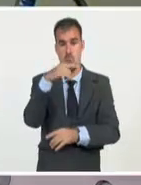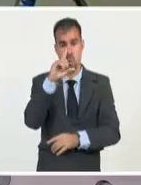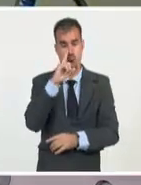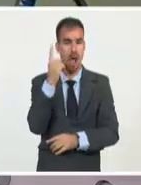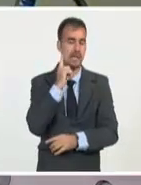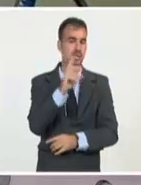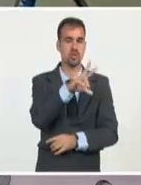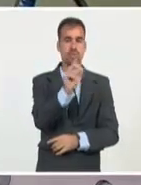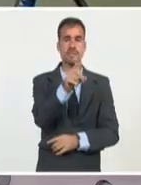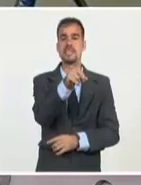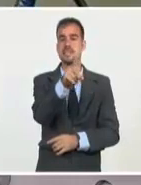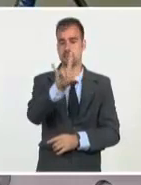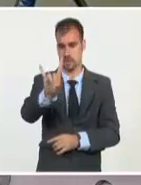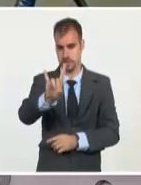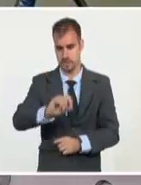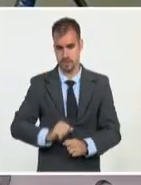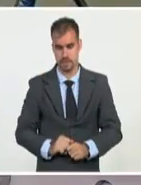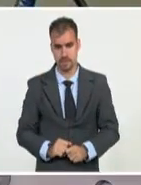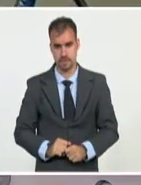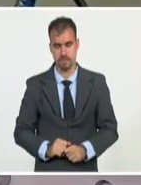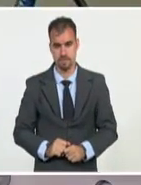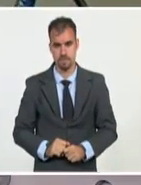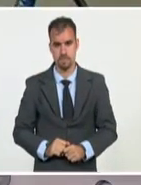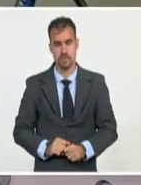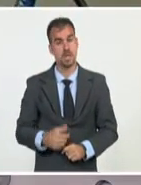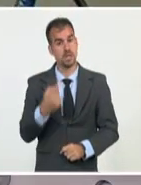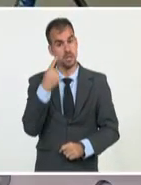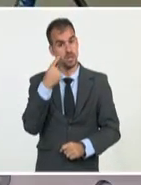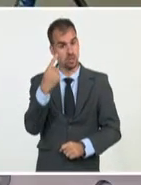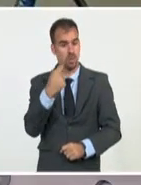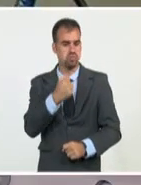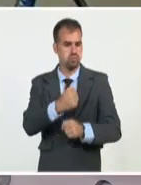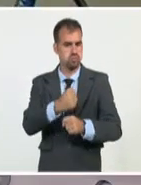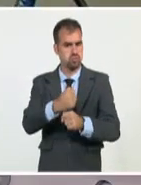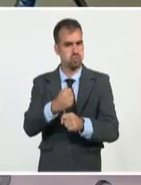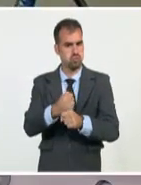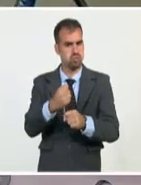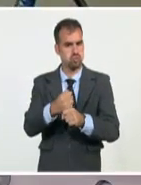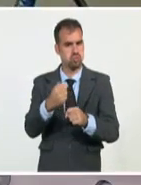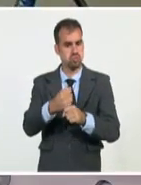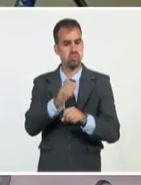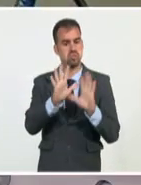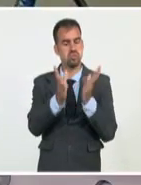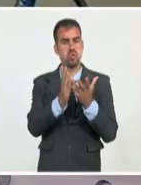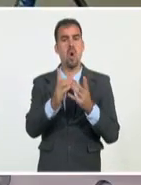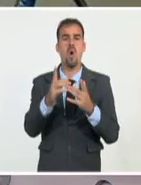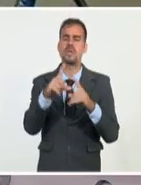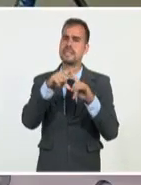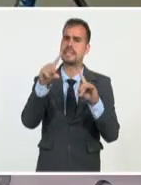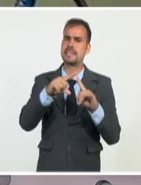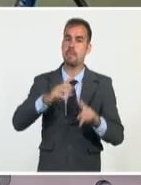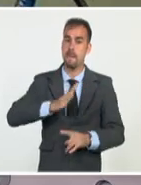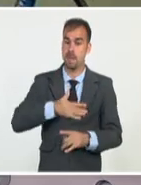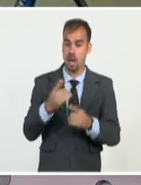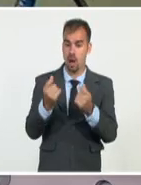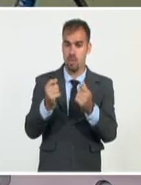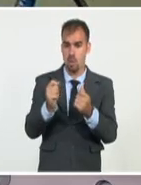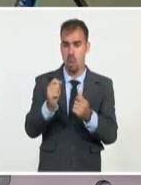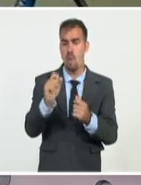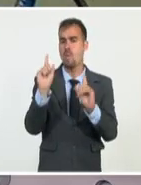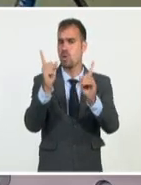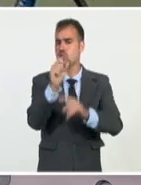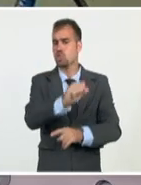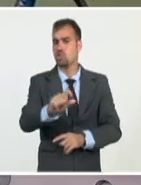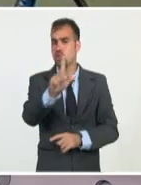2019, obteniendo reconocimientos por el impulso dado a asuntos de carácter económico, político y social.